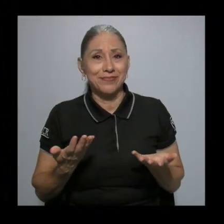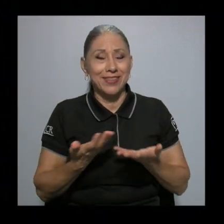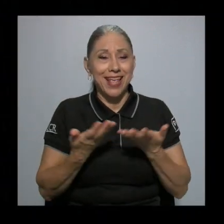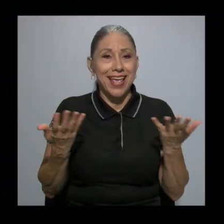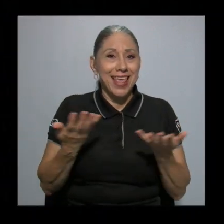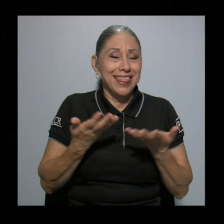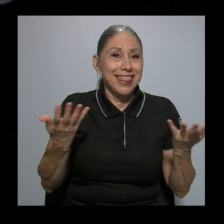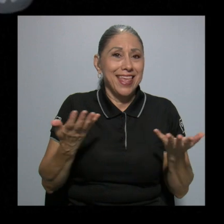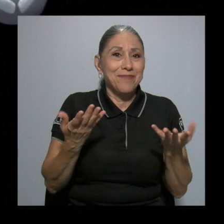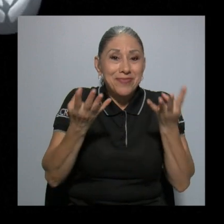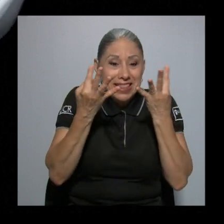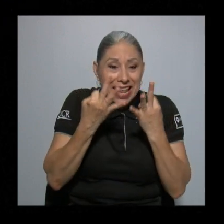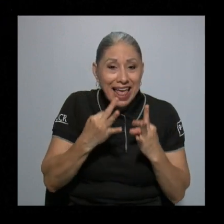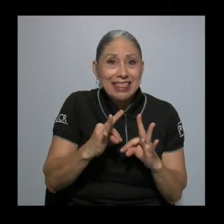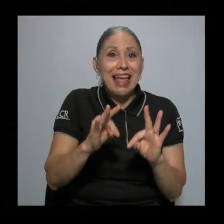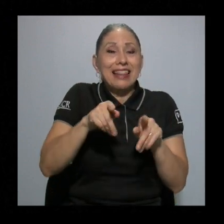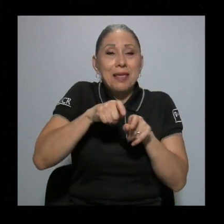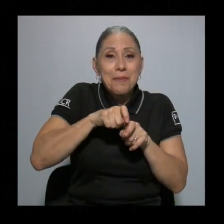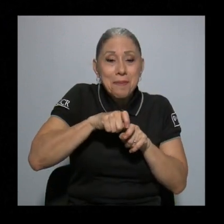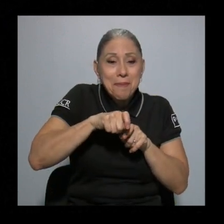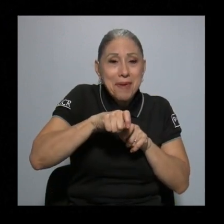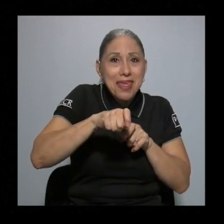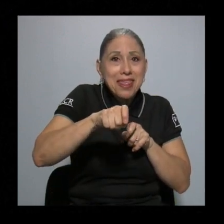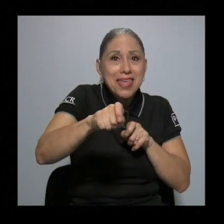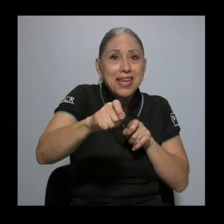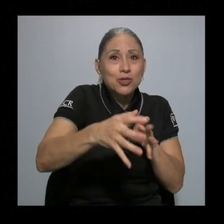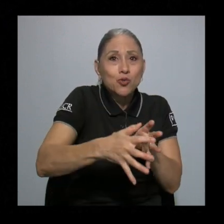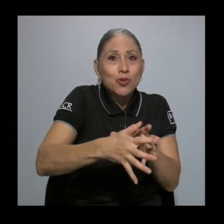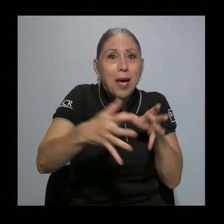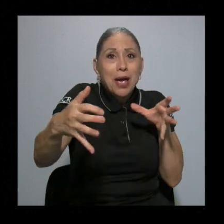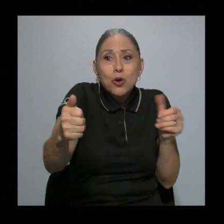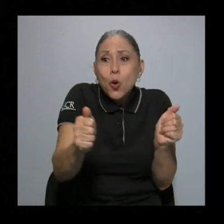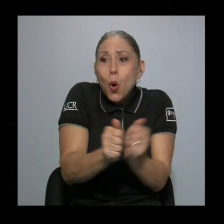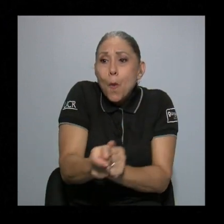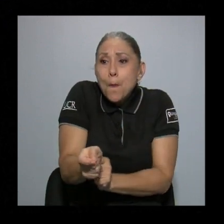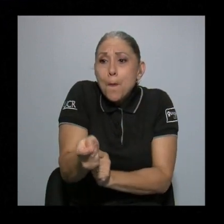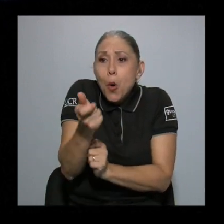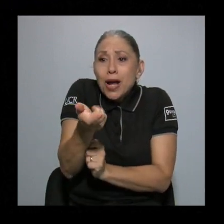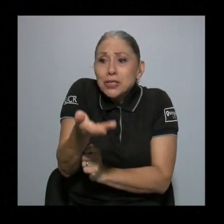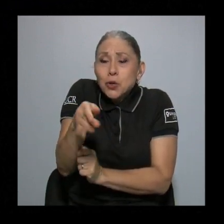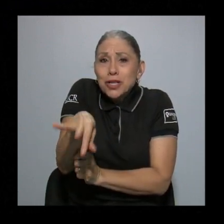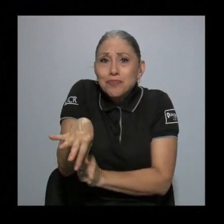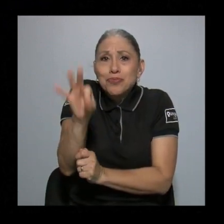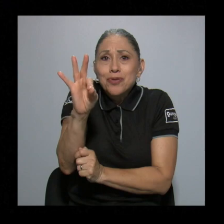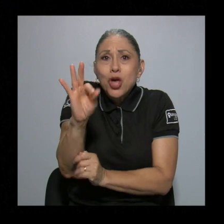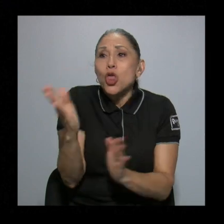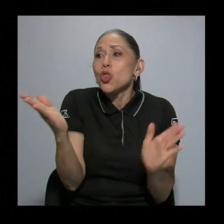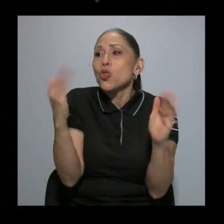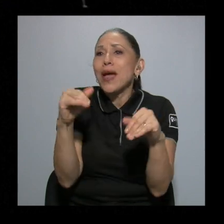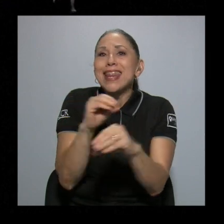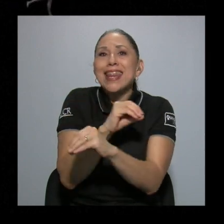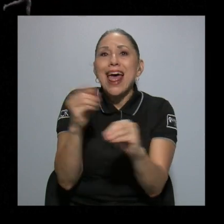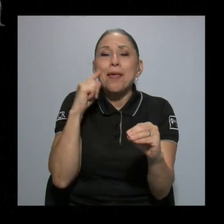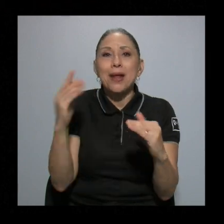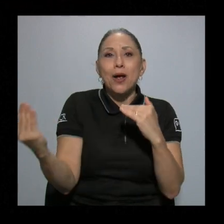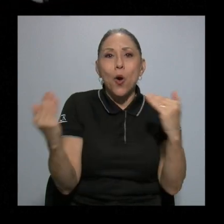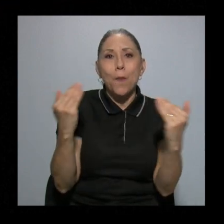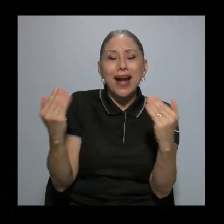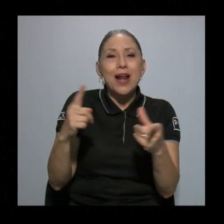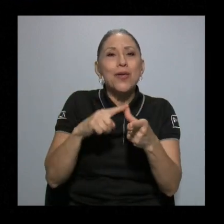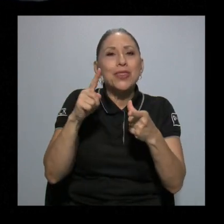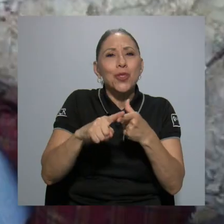de medir su tamaño con lo poco que hay, no hay nada con qué compararlo. Entonces abre un montón